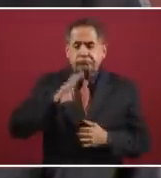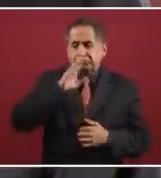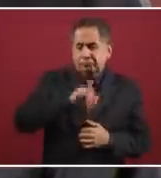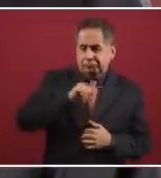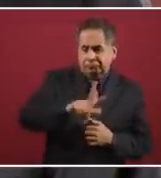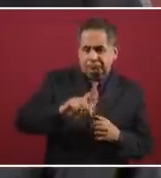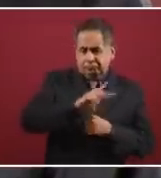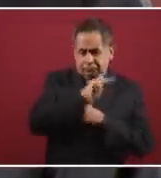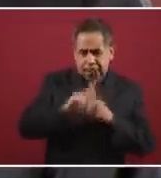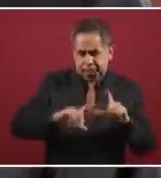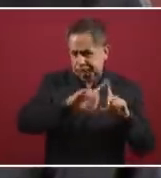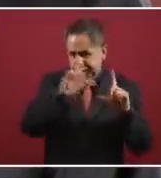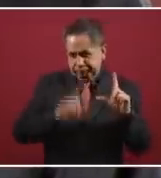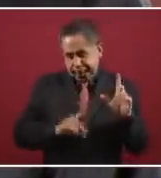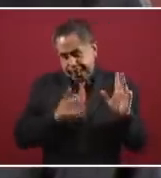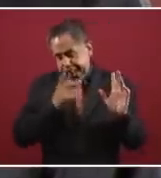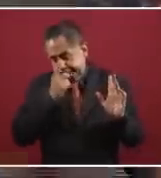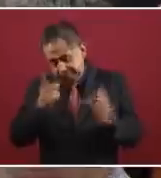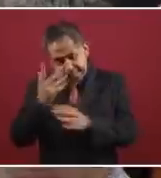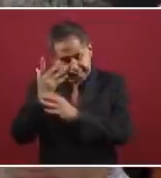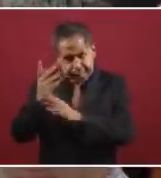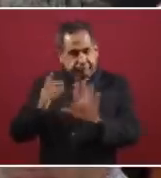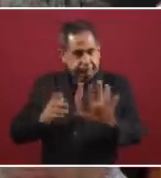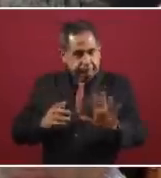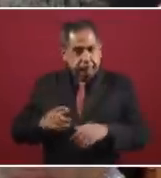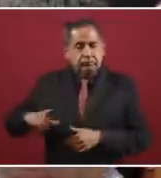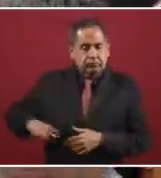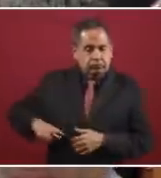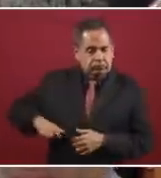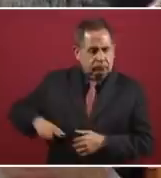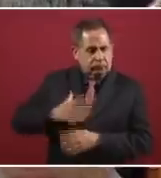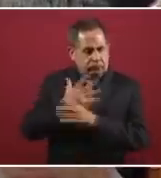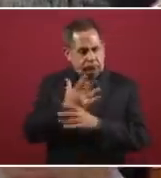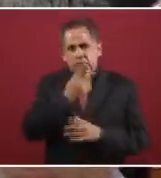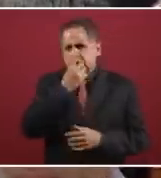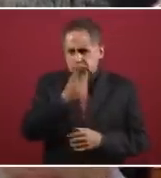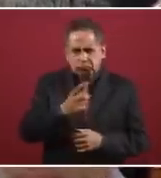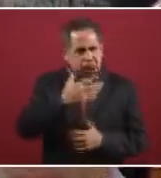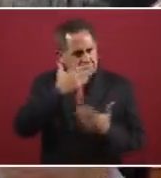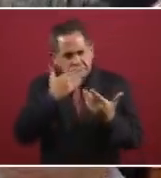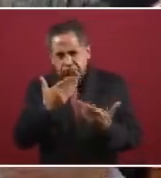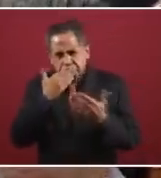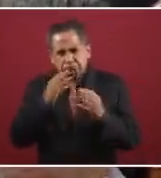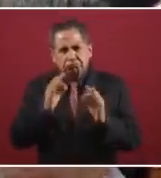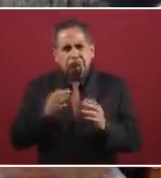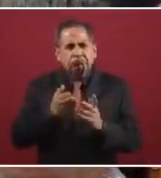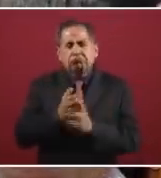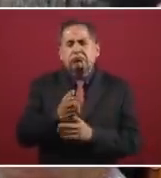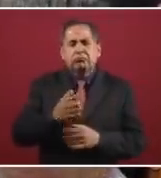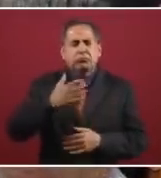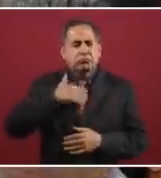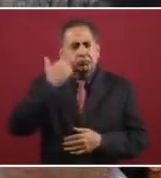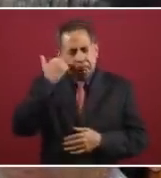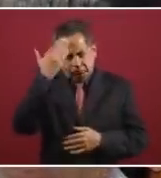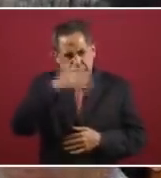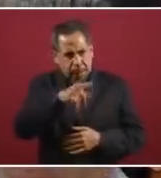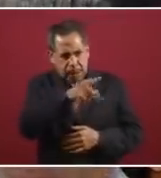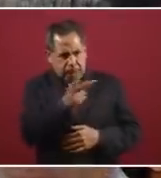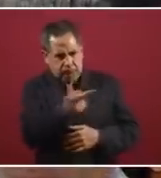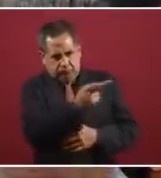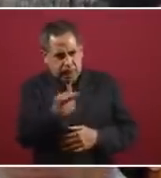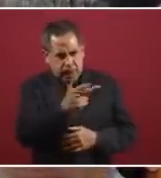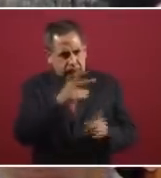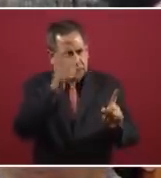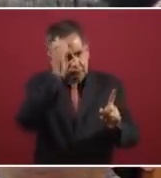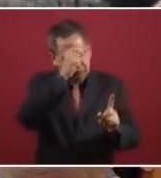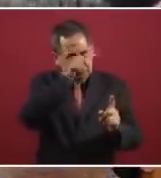país, en tanto el gobierno dicen que las cosas están bien. Yo quisiera saber de parte de ustedes dos,